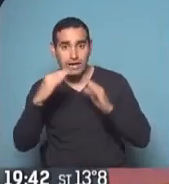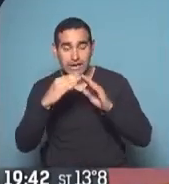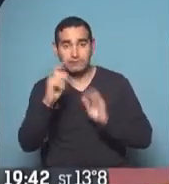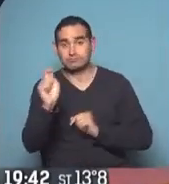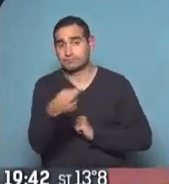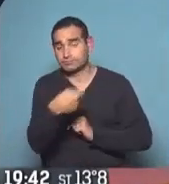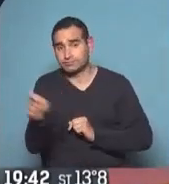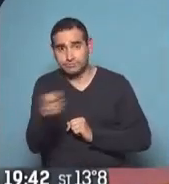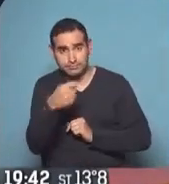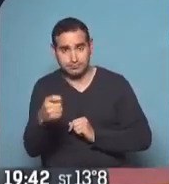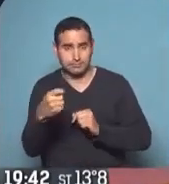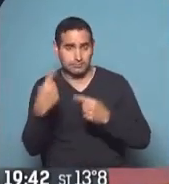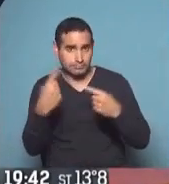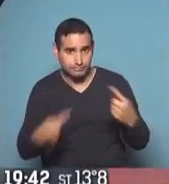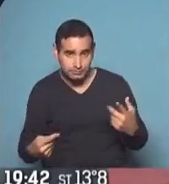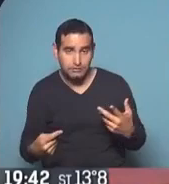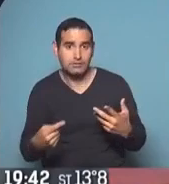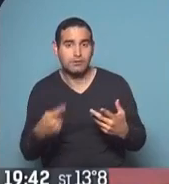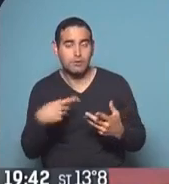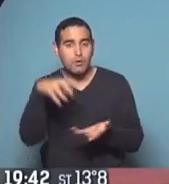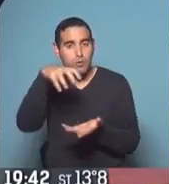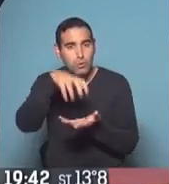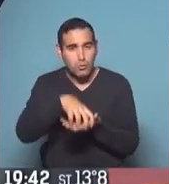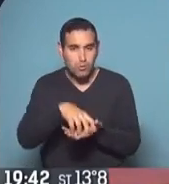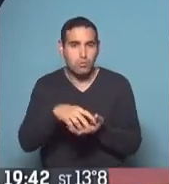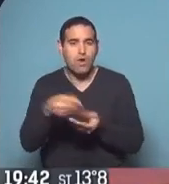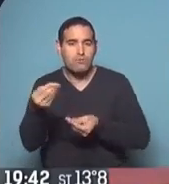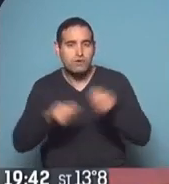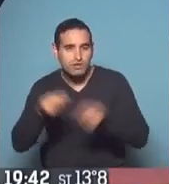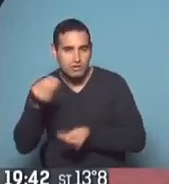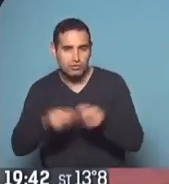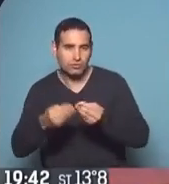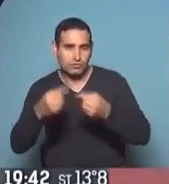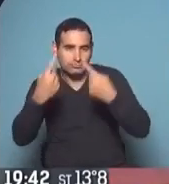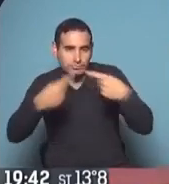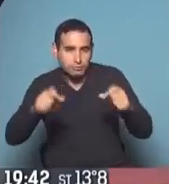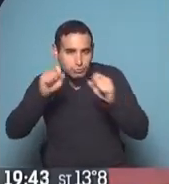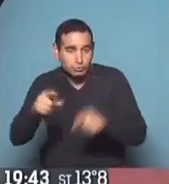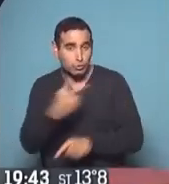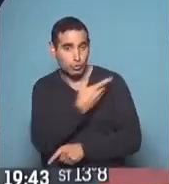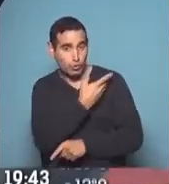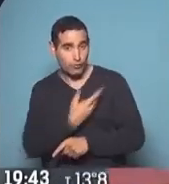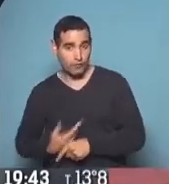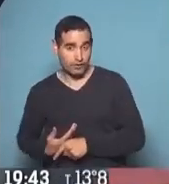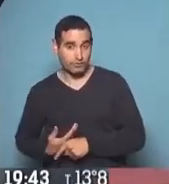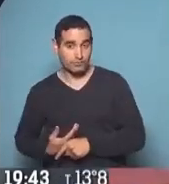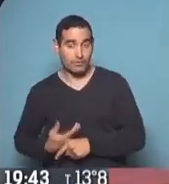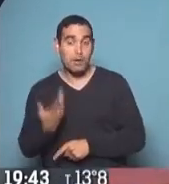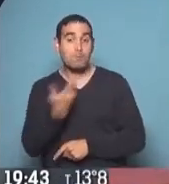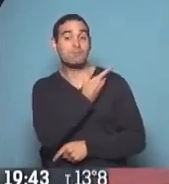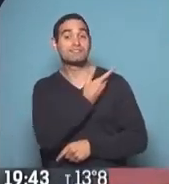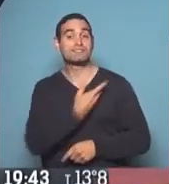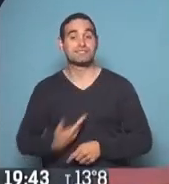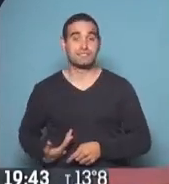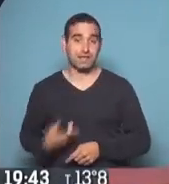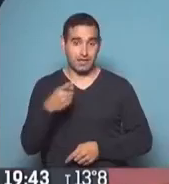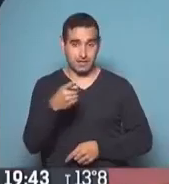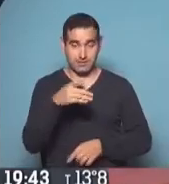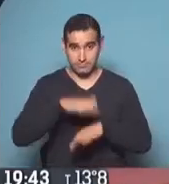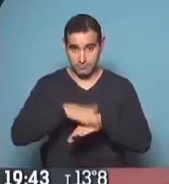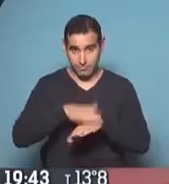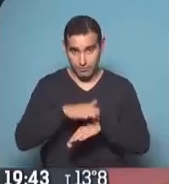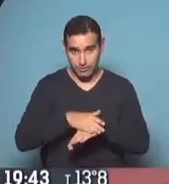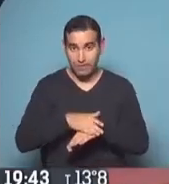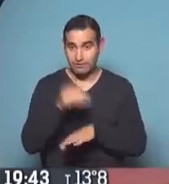por la agencia de administración de bienes del estado cuyo director ramón lanús cuyo presidente para dar el cargo en